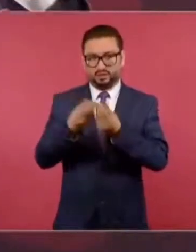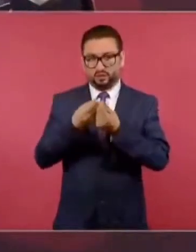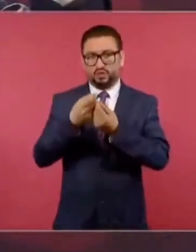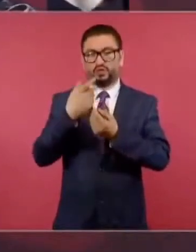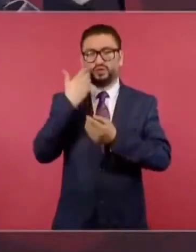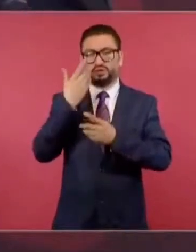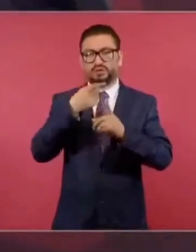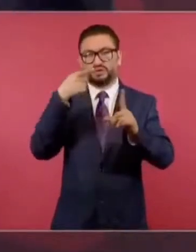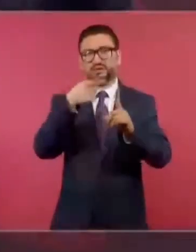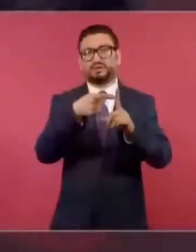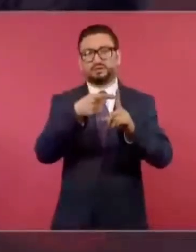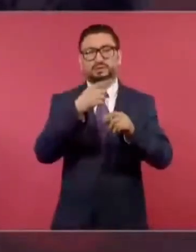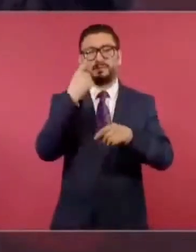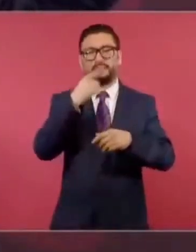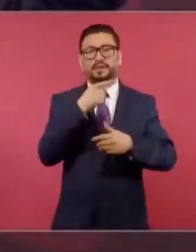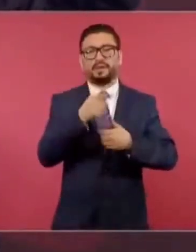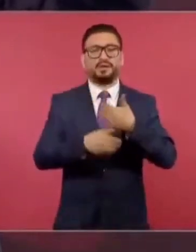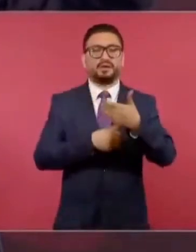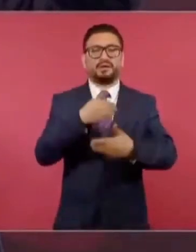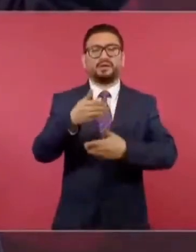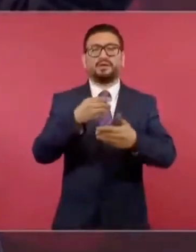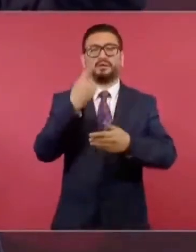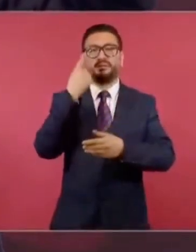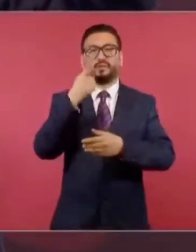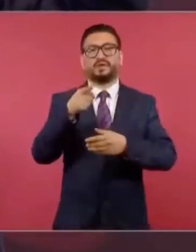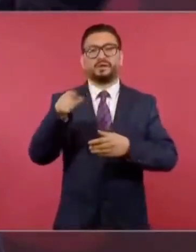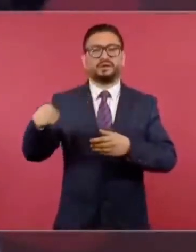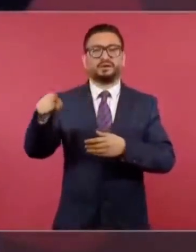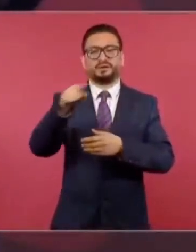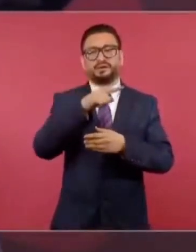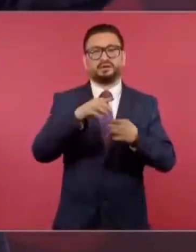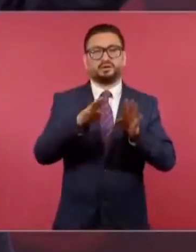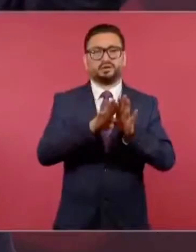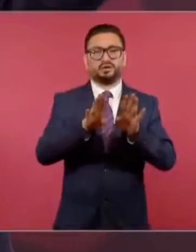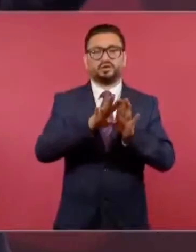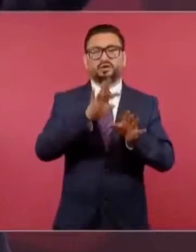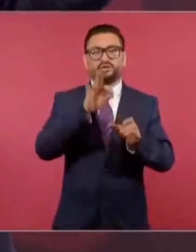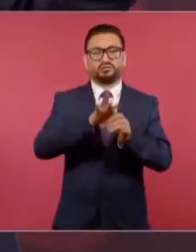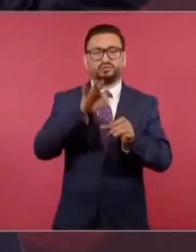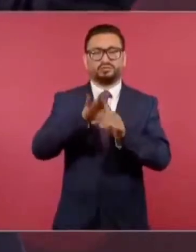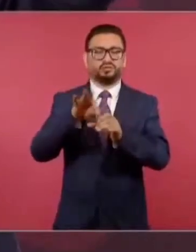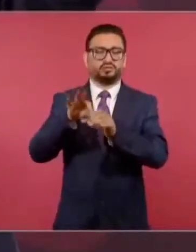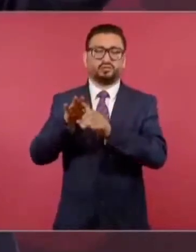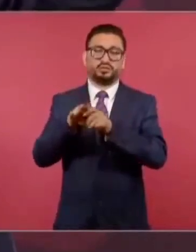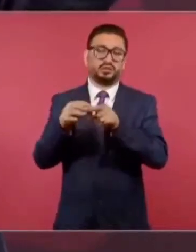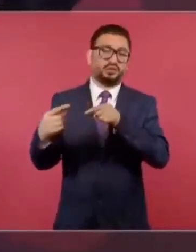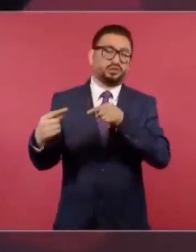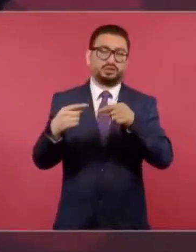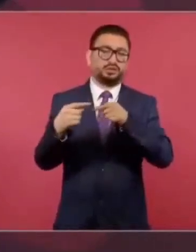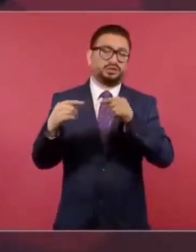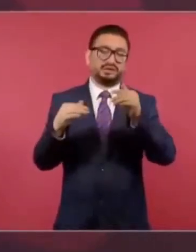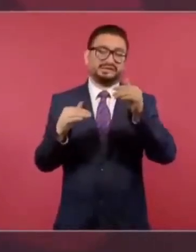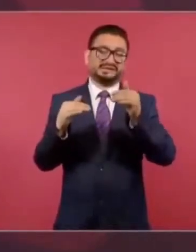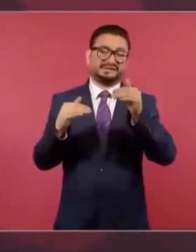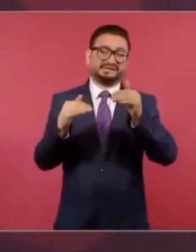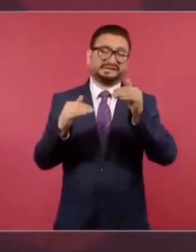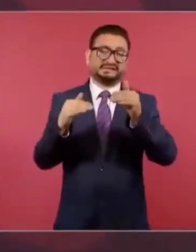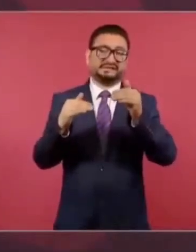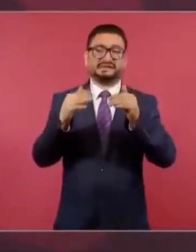ir preparando el terreno a que iban a hacer unas elecciones muy reñidas y que iba a haber